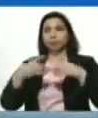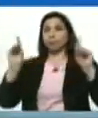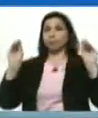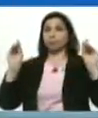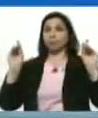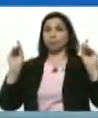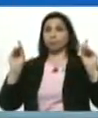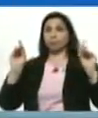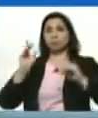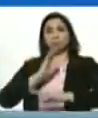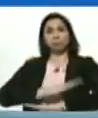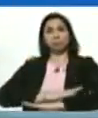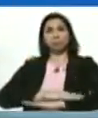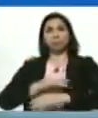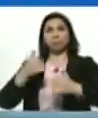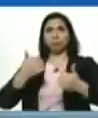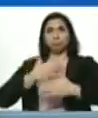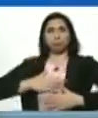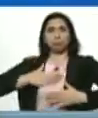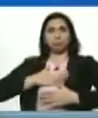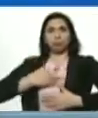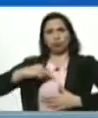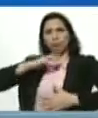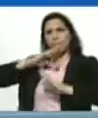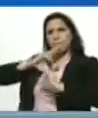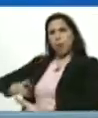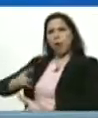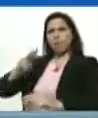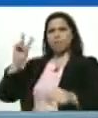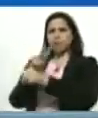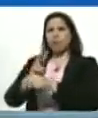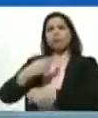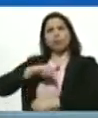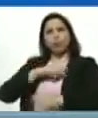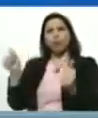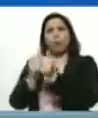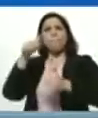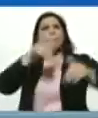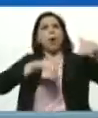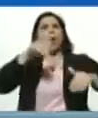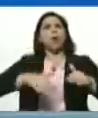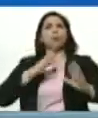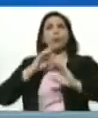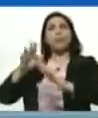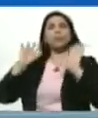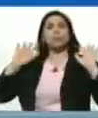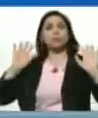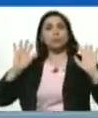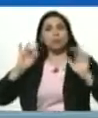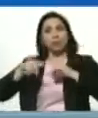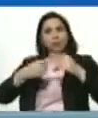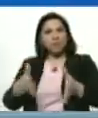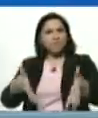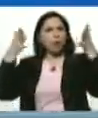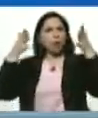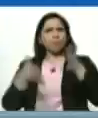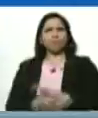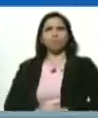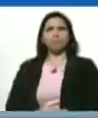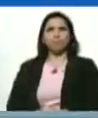civilizadamente les respondimos a la guarimba con votos y luego les ganamos